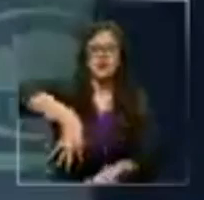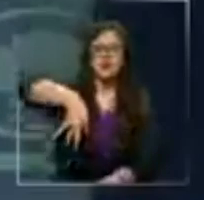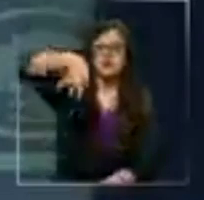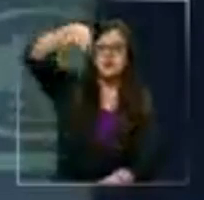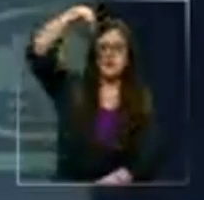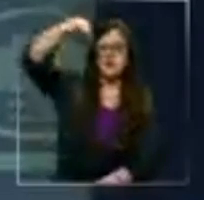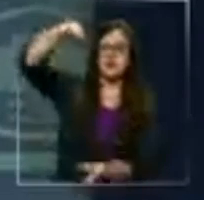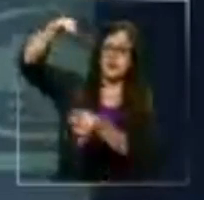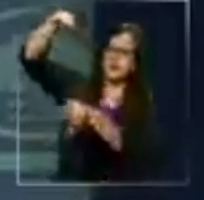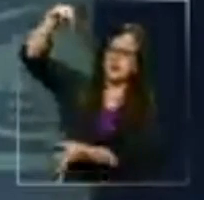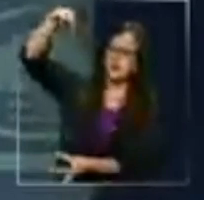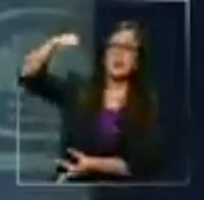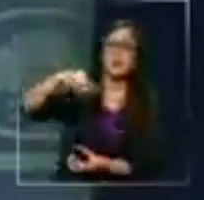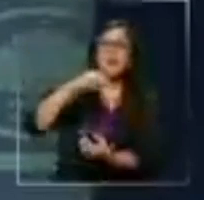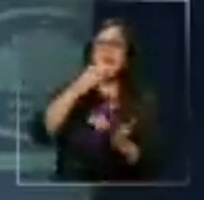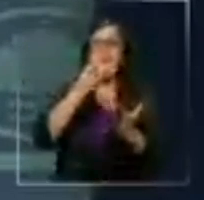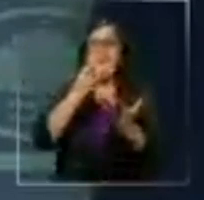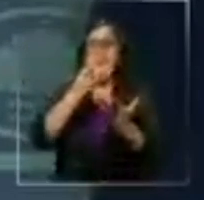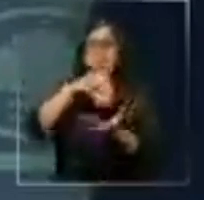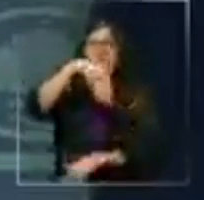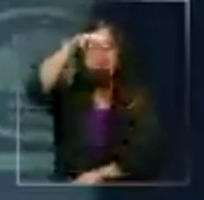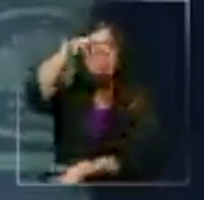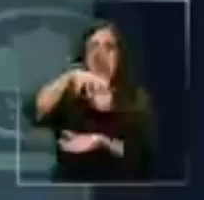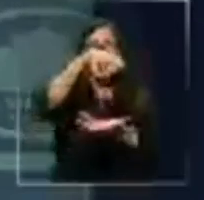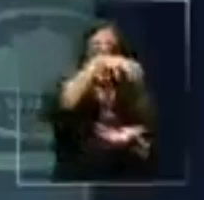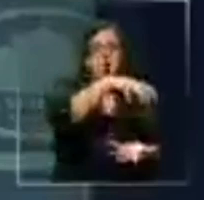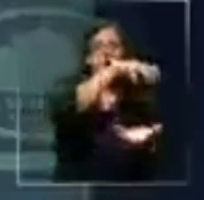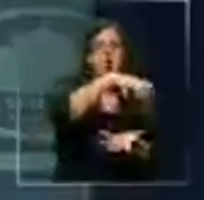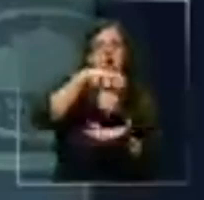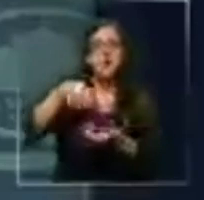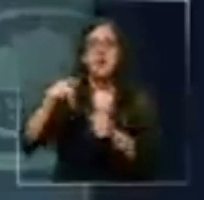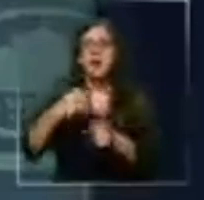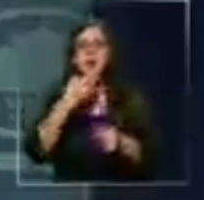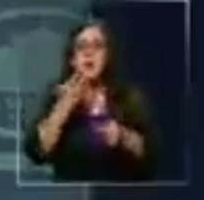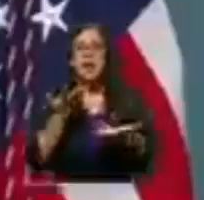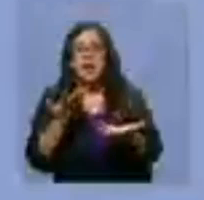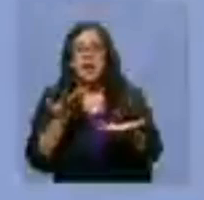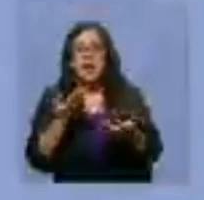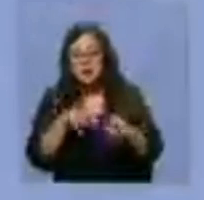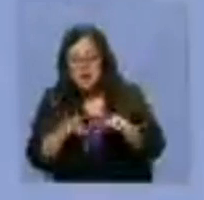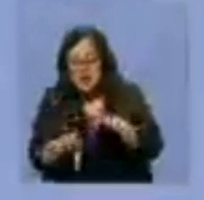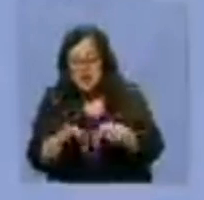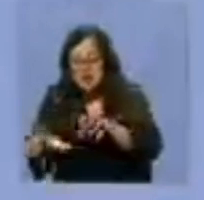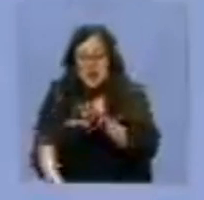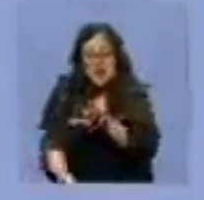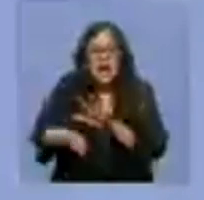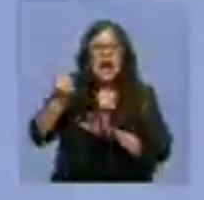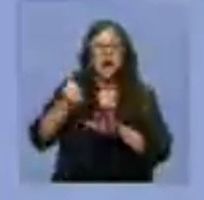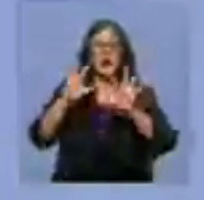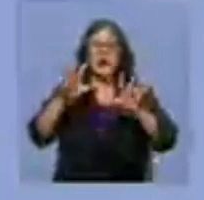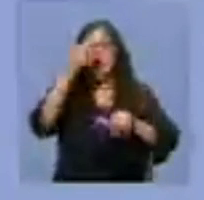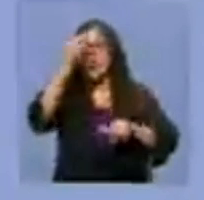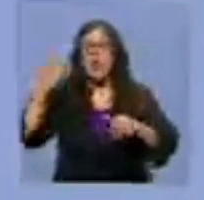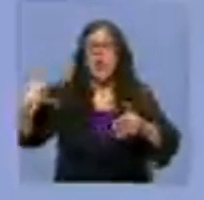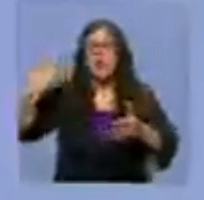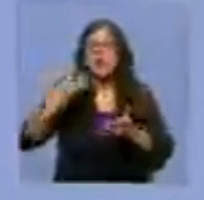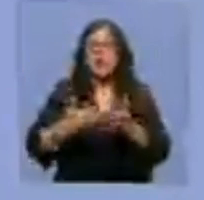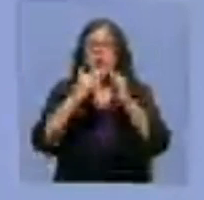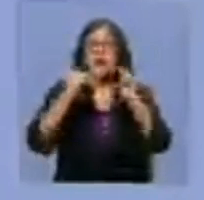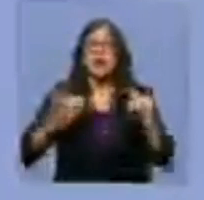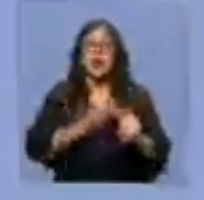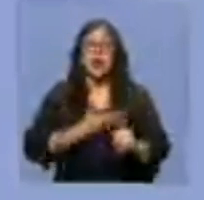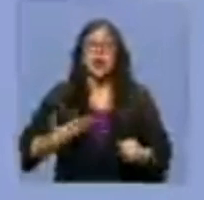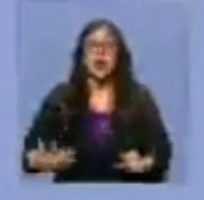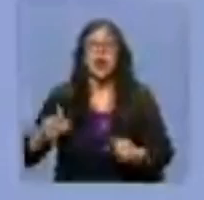días posteriores han podido recuperar parte, no toda, de la carga útil que se hundió. A 10 días de su caída, la Casa Blanca